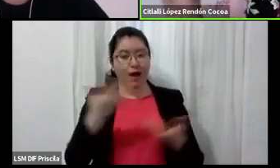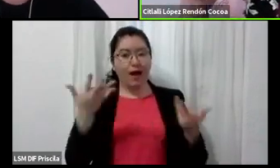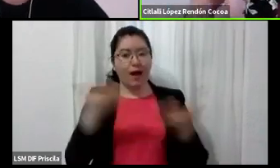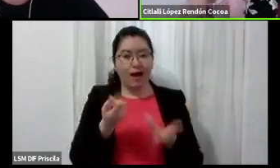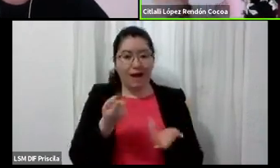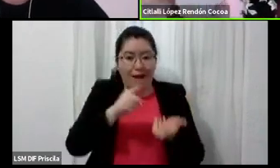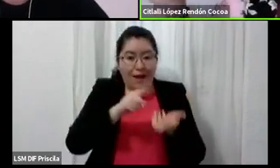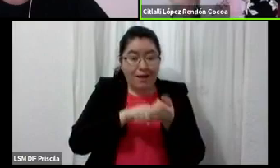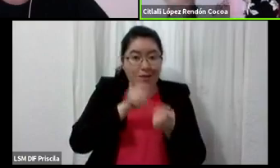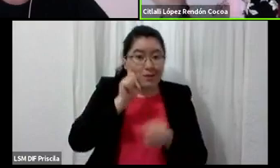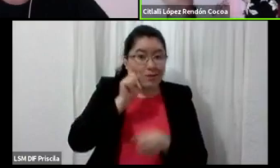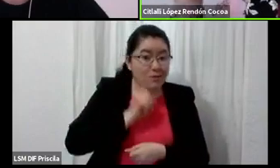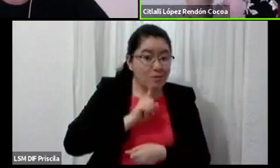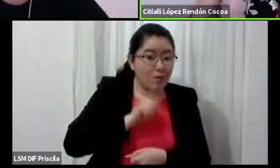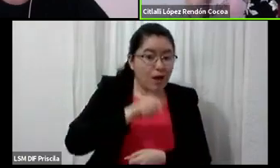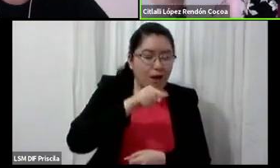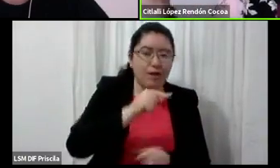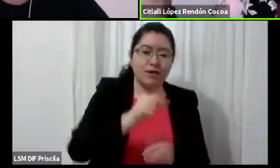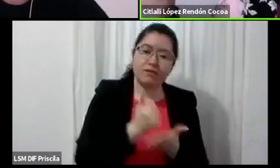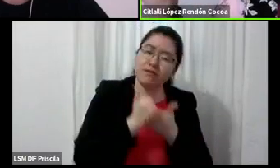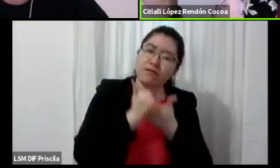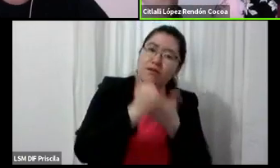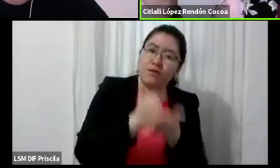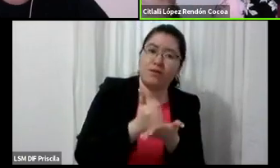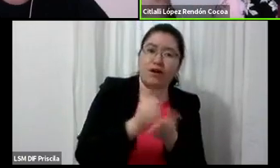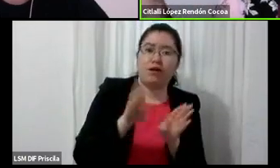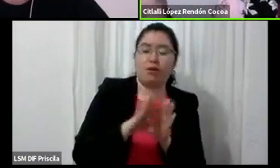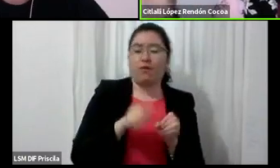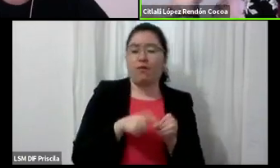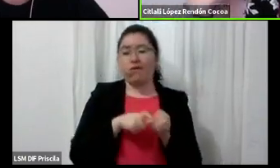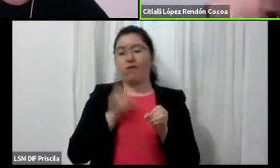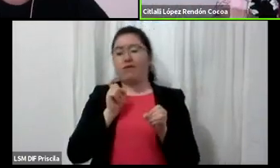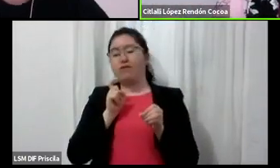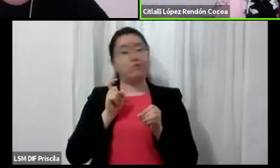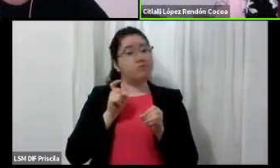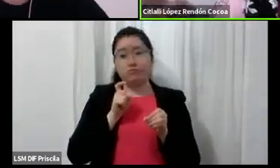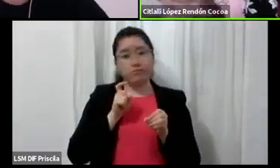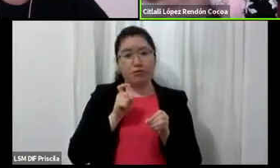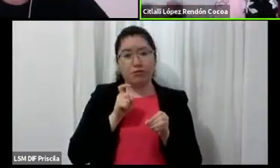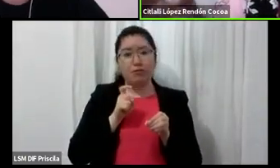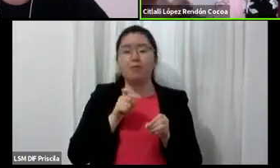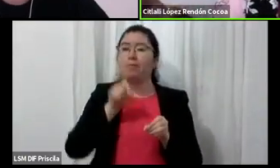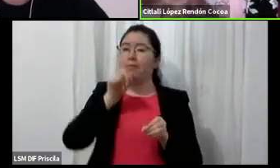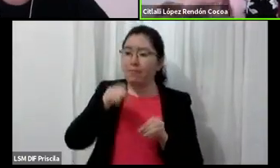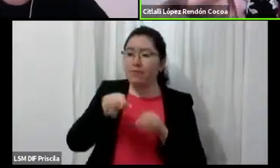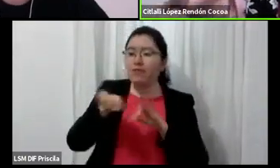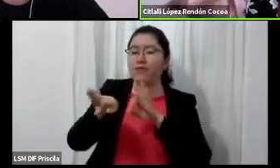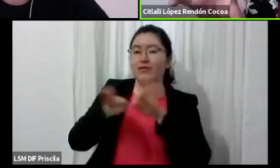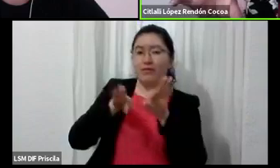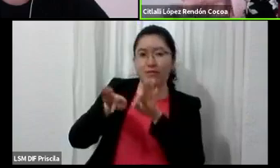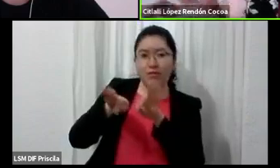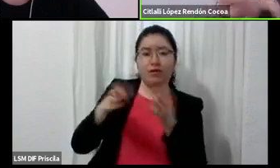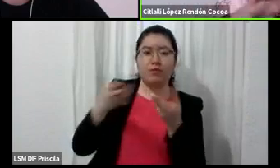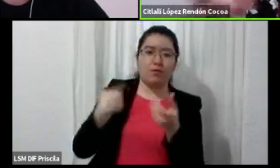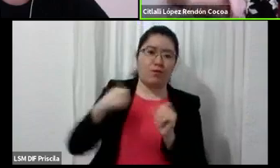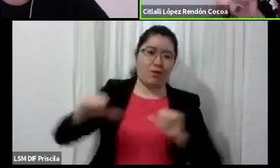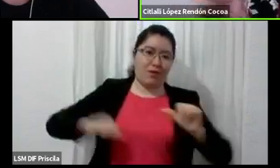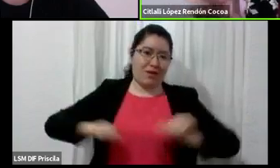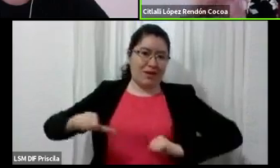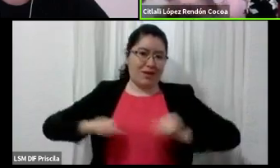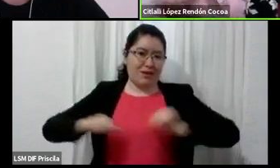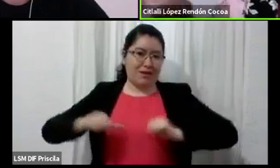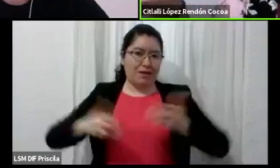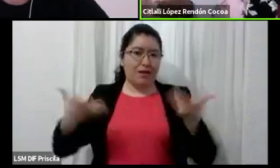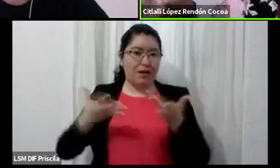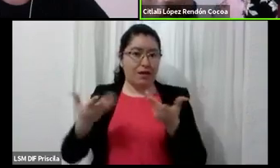tuvieran que renunciar a esas otras actividades que tienen y más bien potenciar